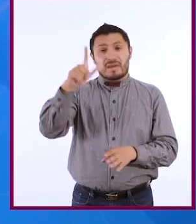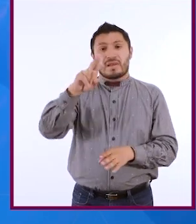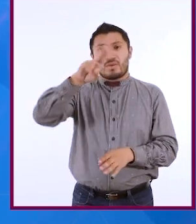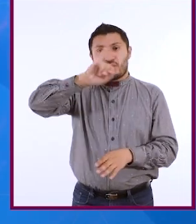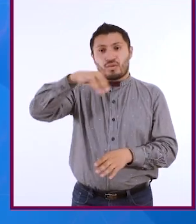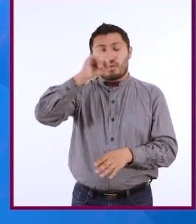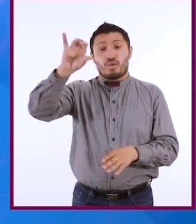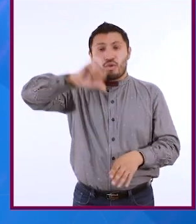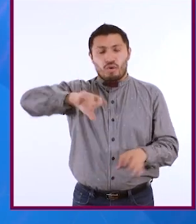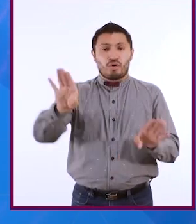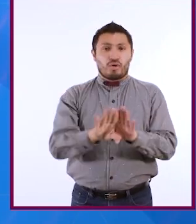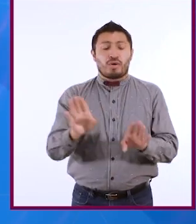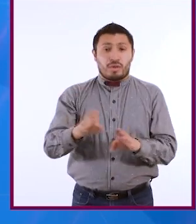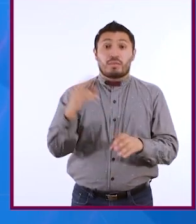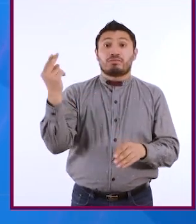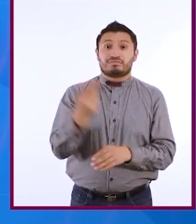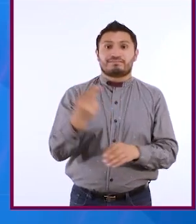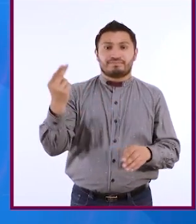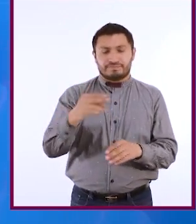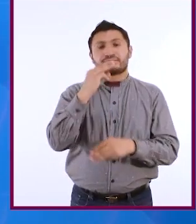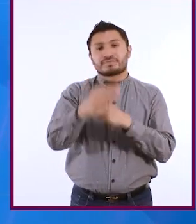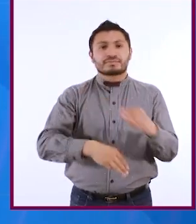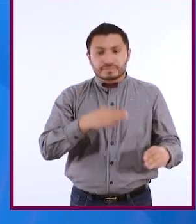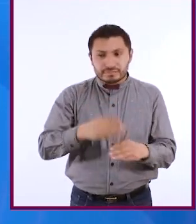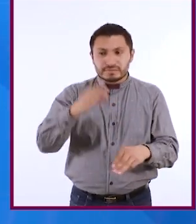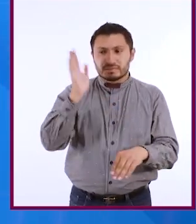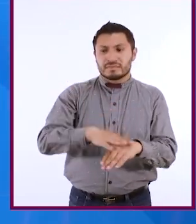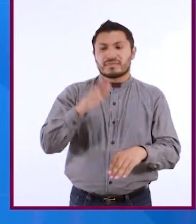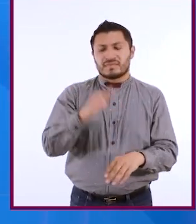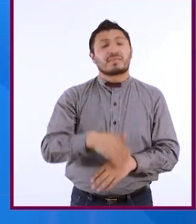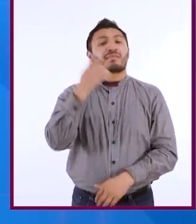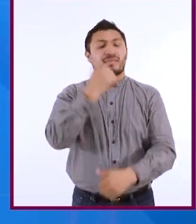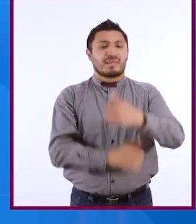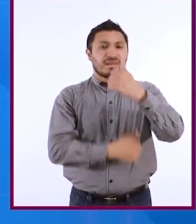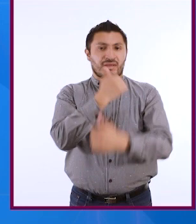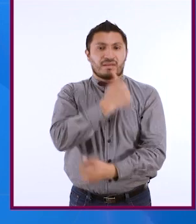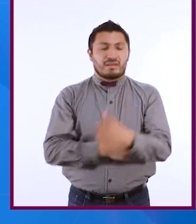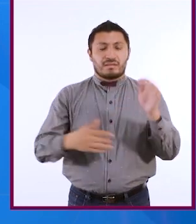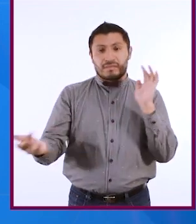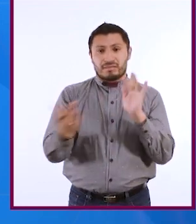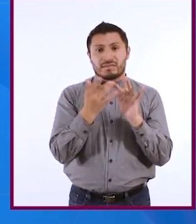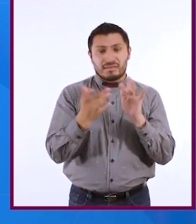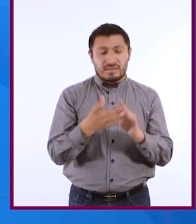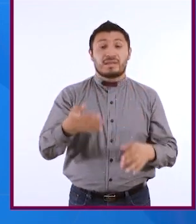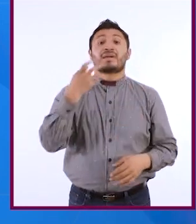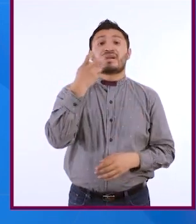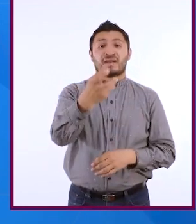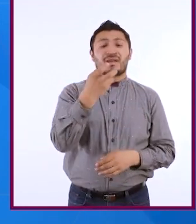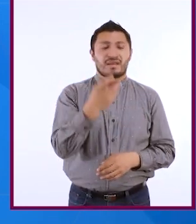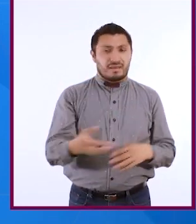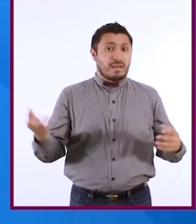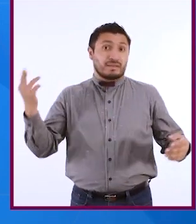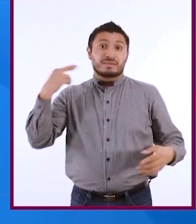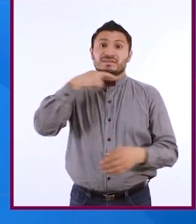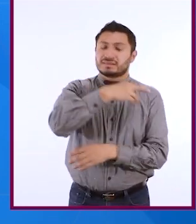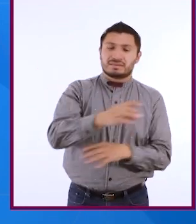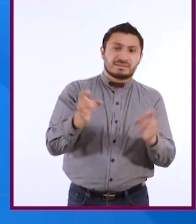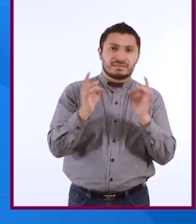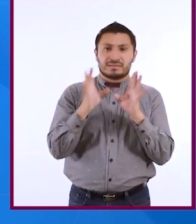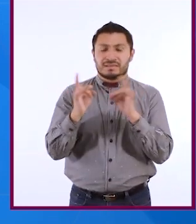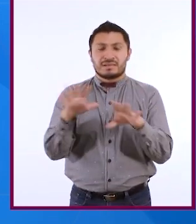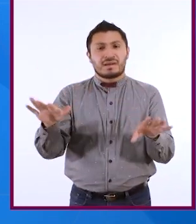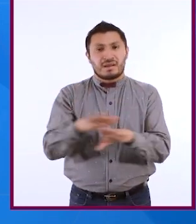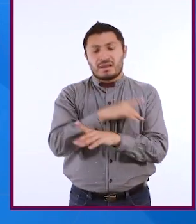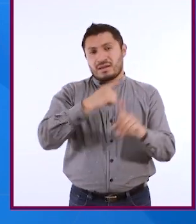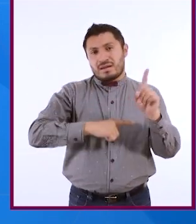en día es visto como una necesidad en un mundo cada vez más competitivo y conectado. Injustamente acelerada por los efectos